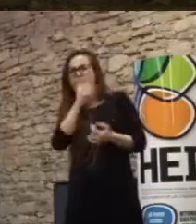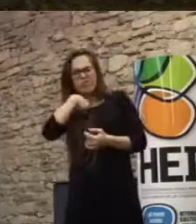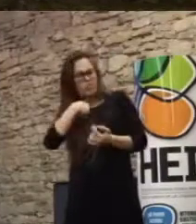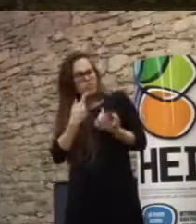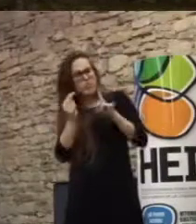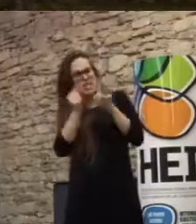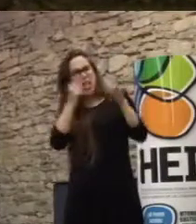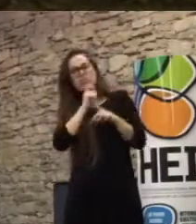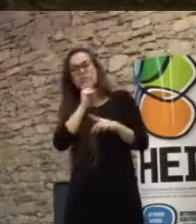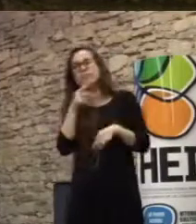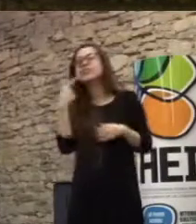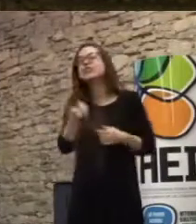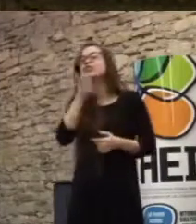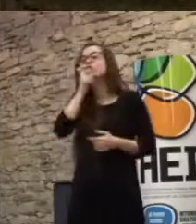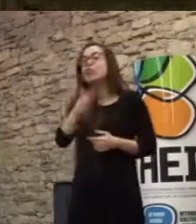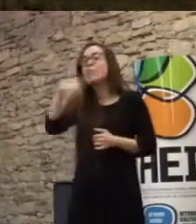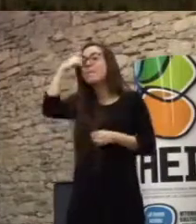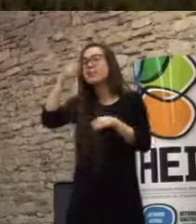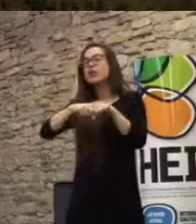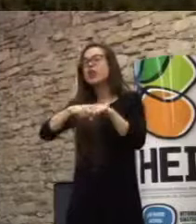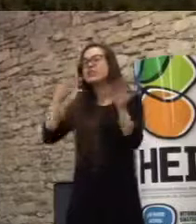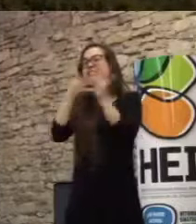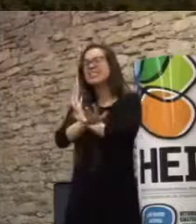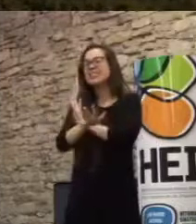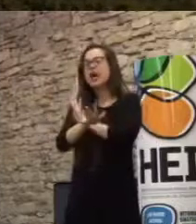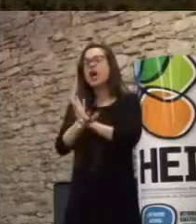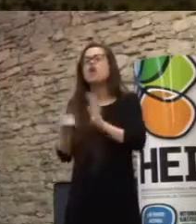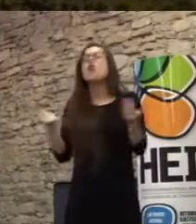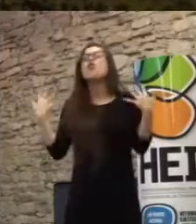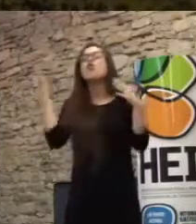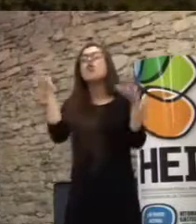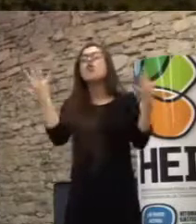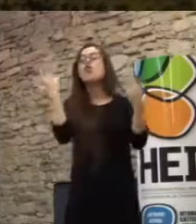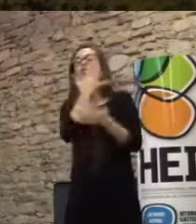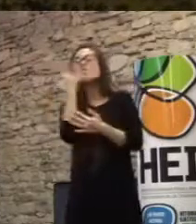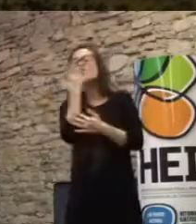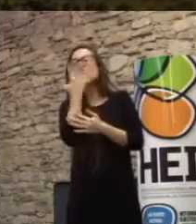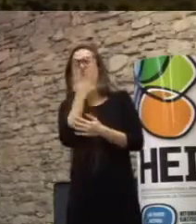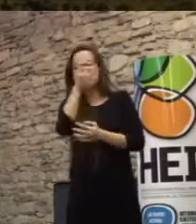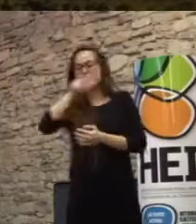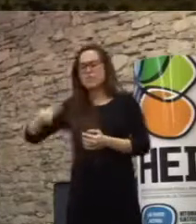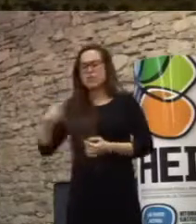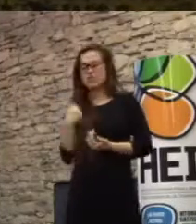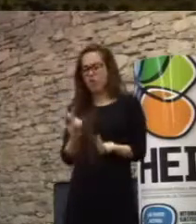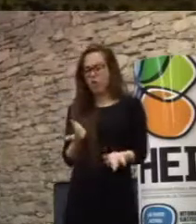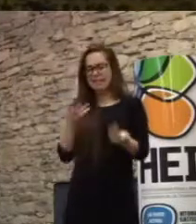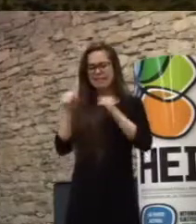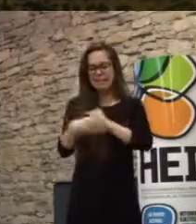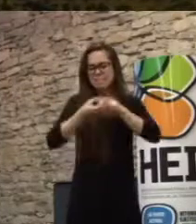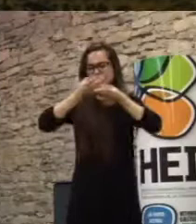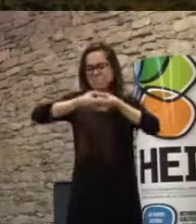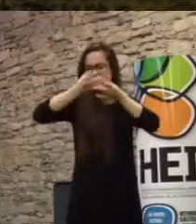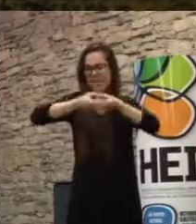psicología se llama en confusión entonces cuando tú das un mensaje incoherente la persona que te está escuchando entra en confusión y los siguientes segundos